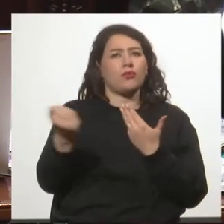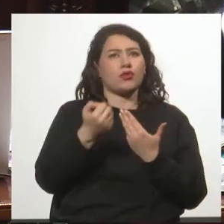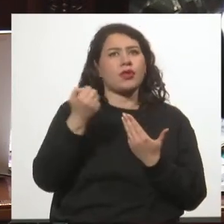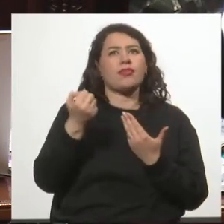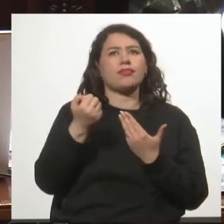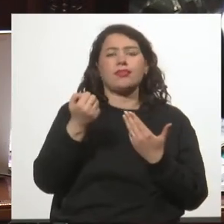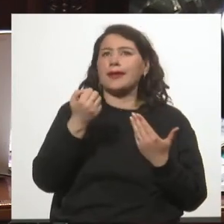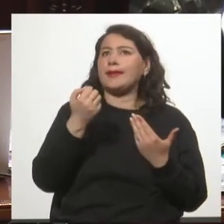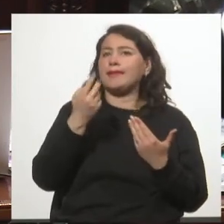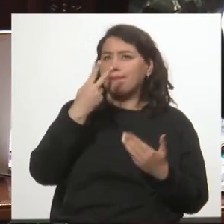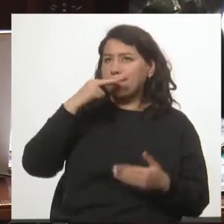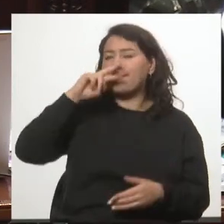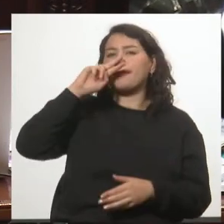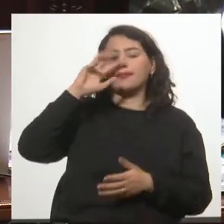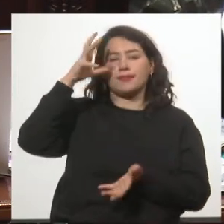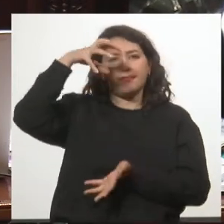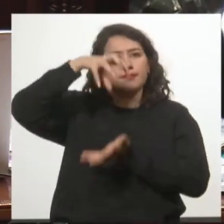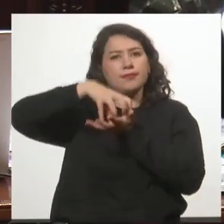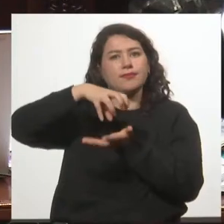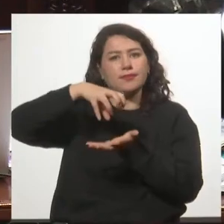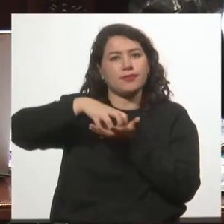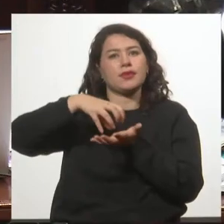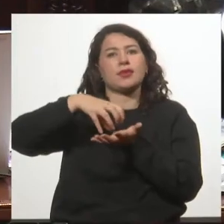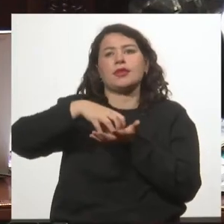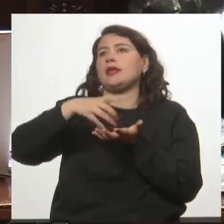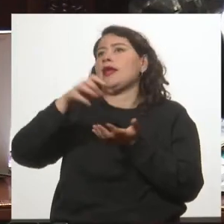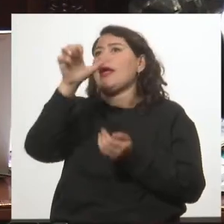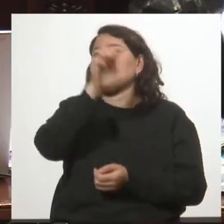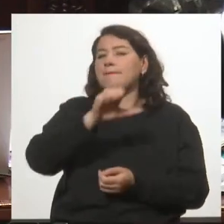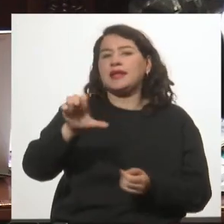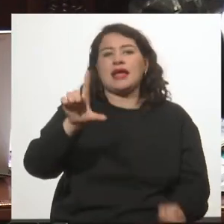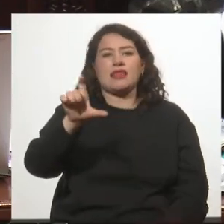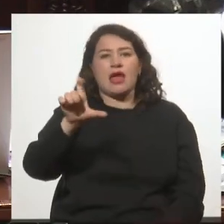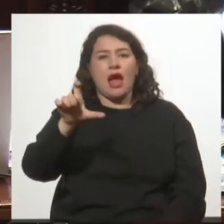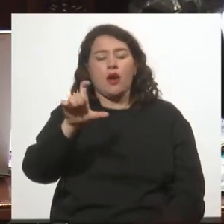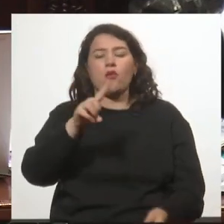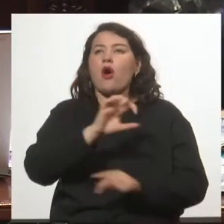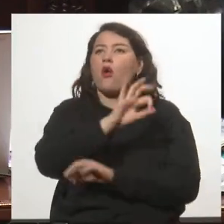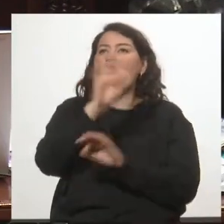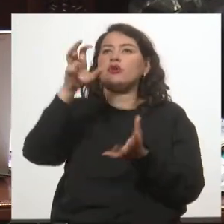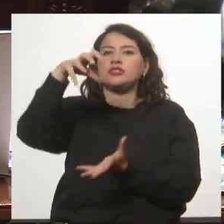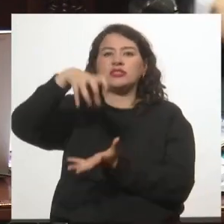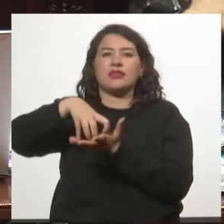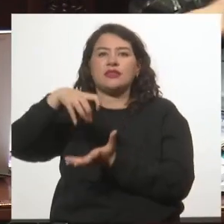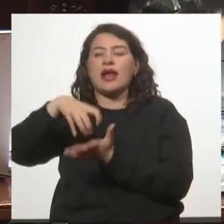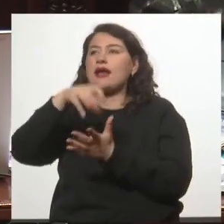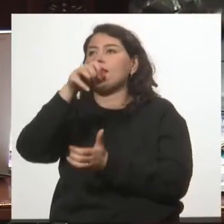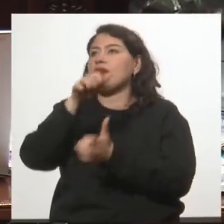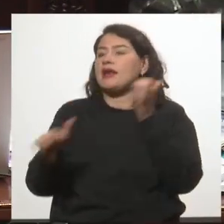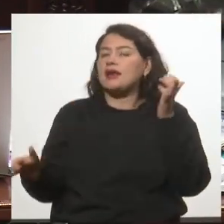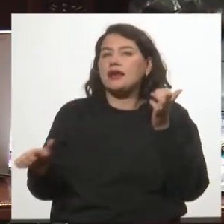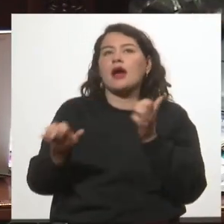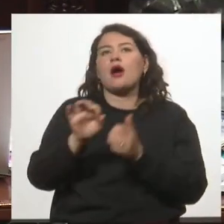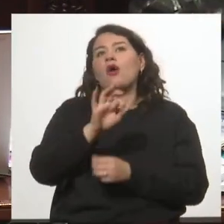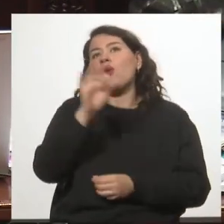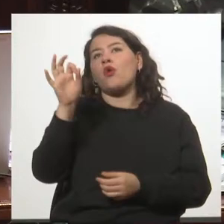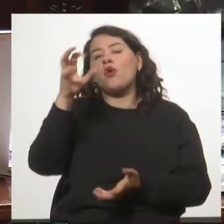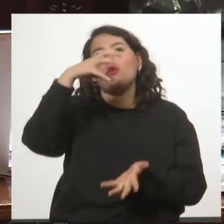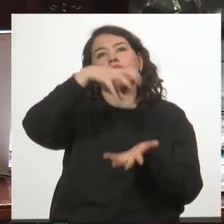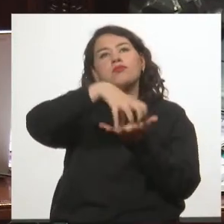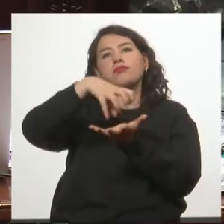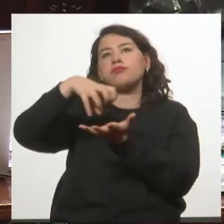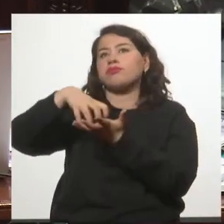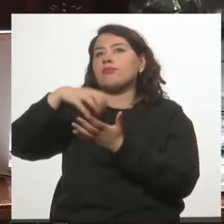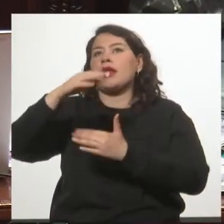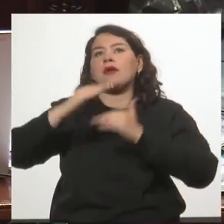sofisticados represas hidroeléctricas centrales de generación concesiones de